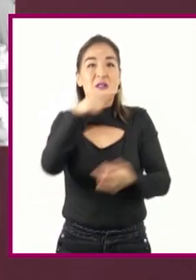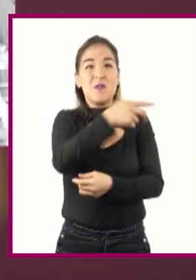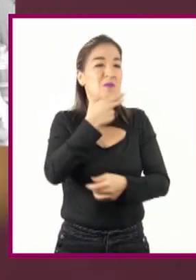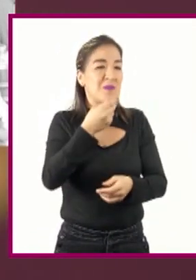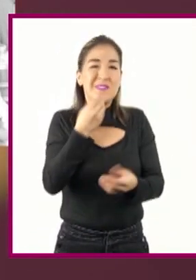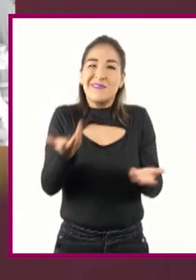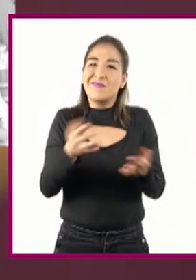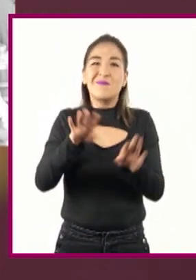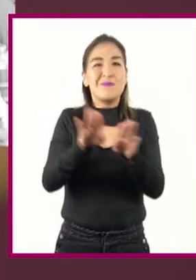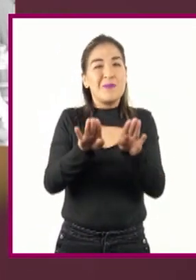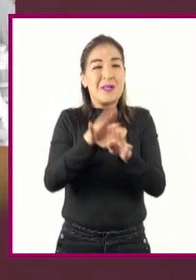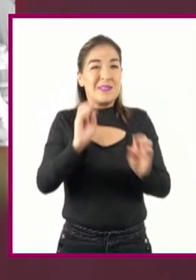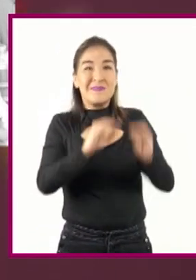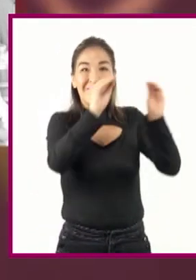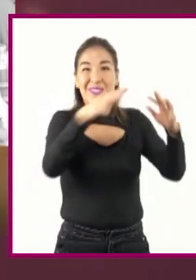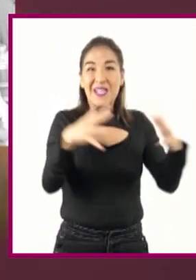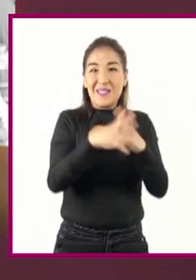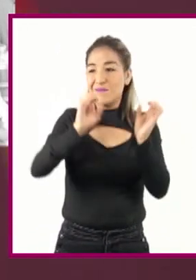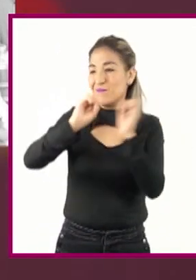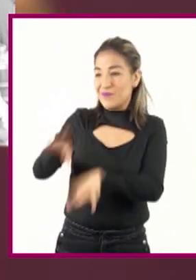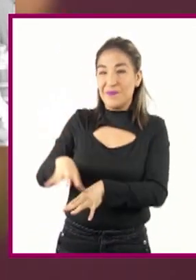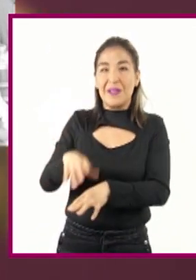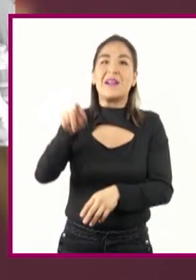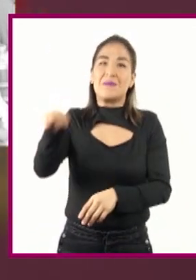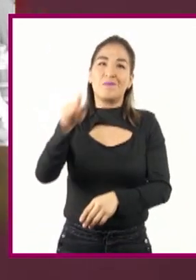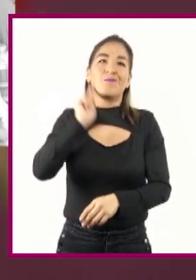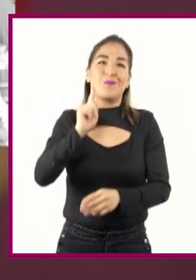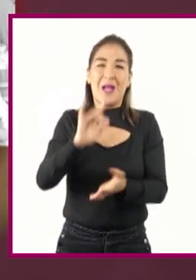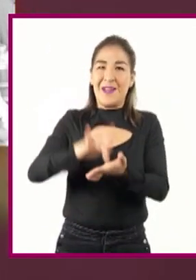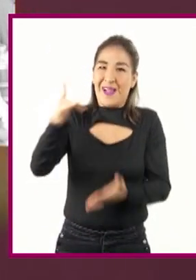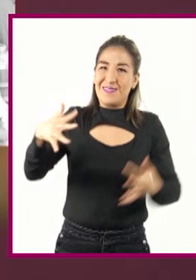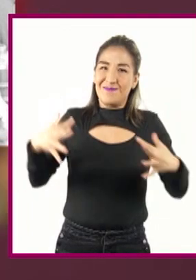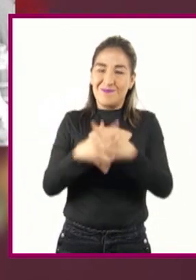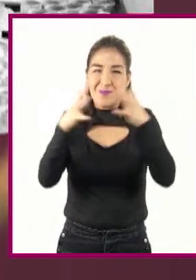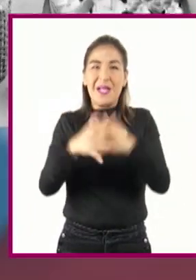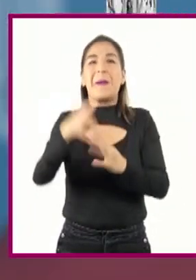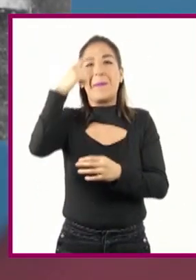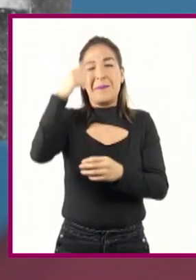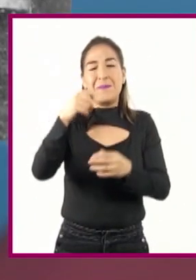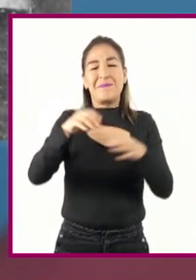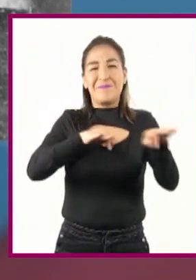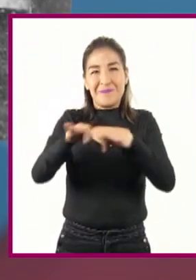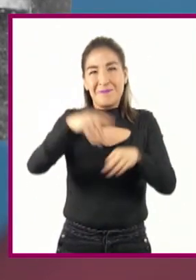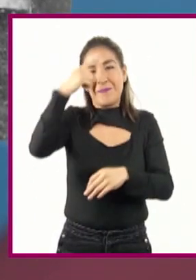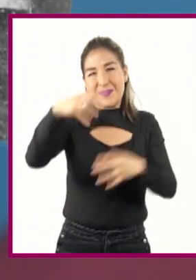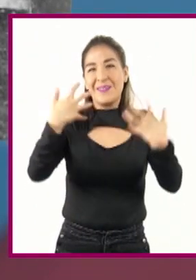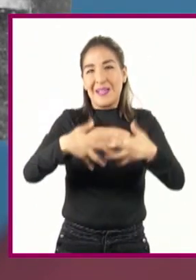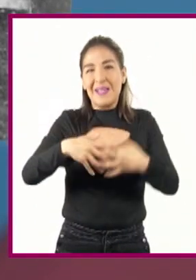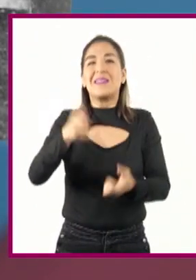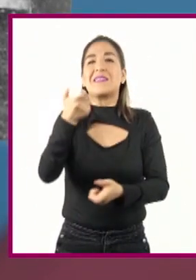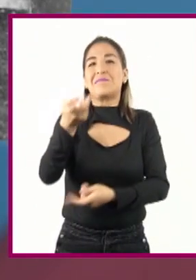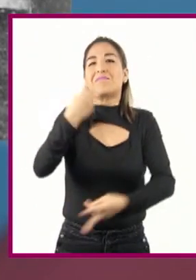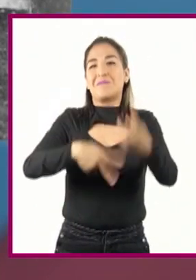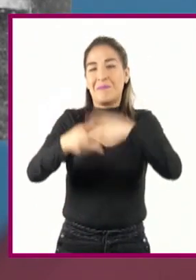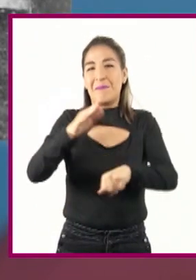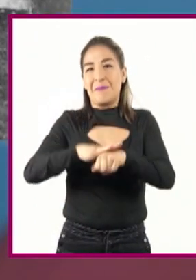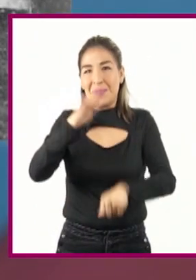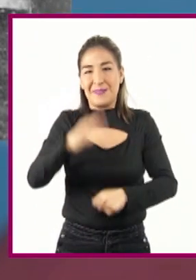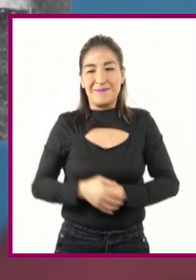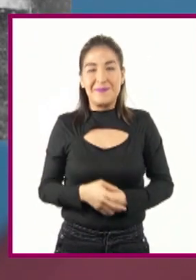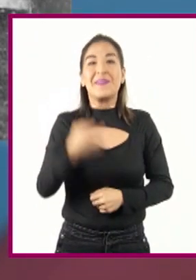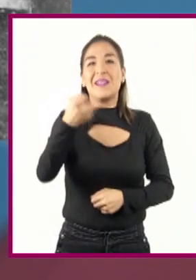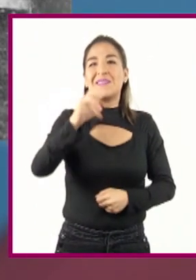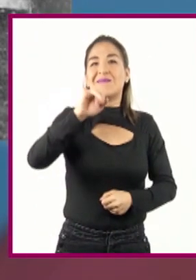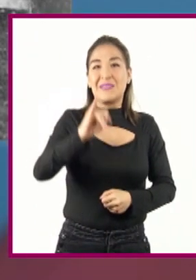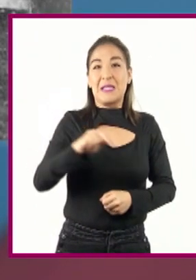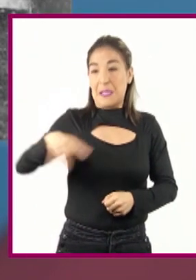habían dejado y manteniendo la economía de sus países a flote. Cierto, además muchas